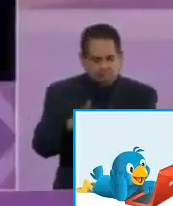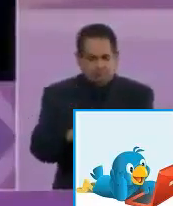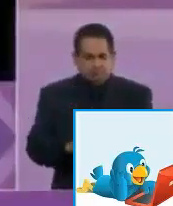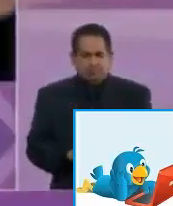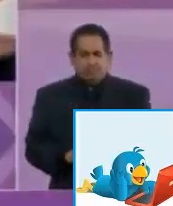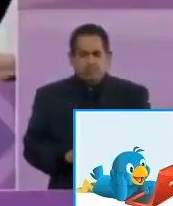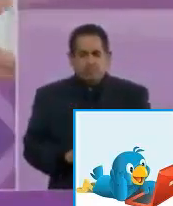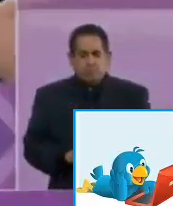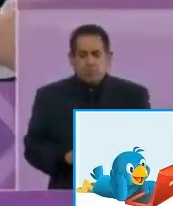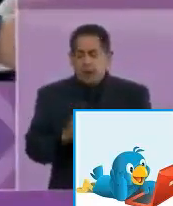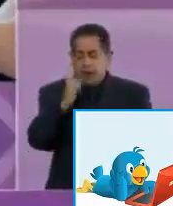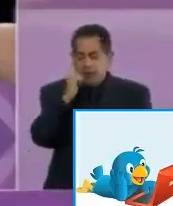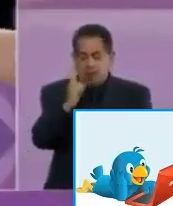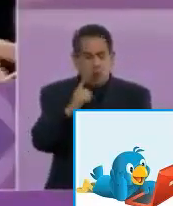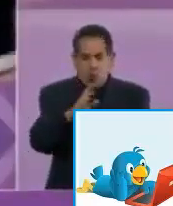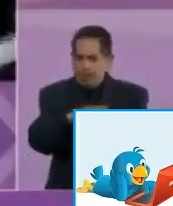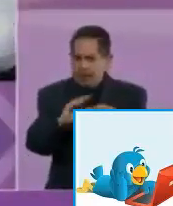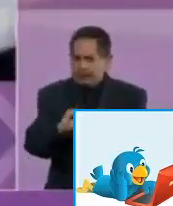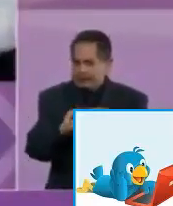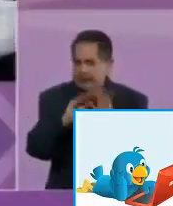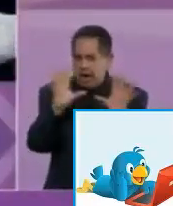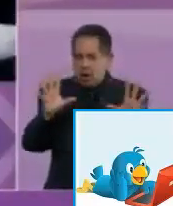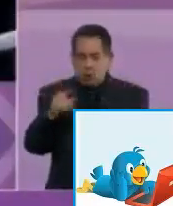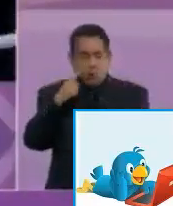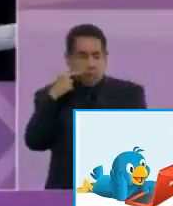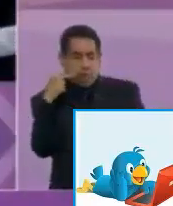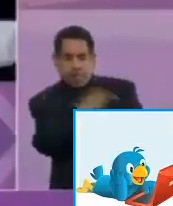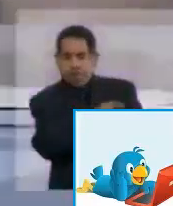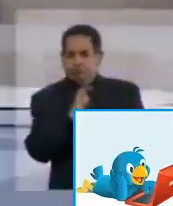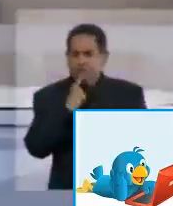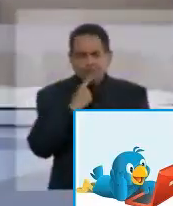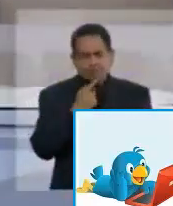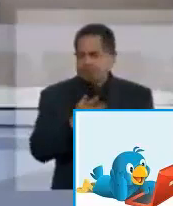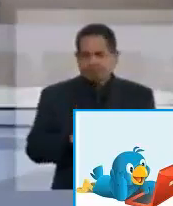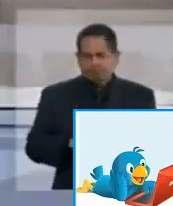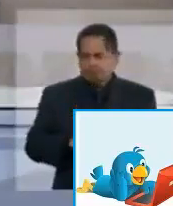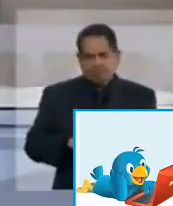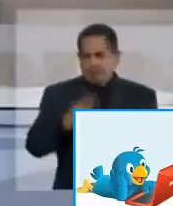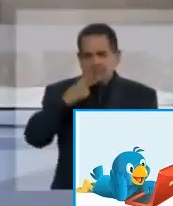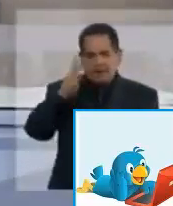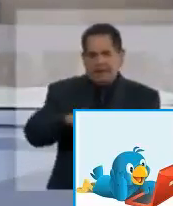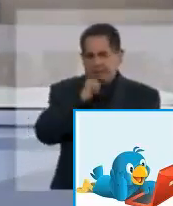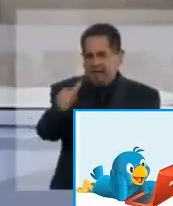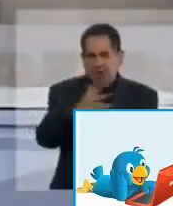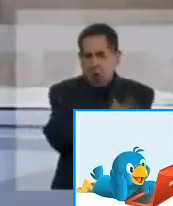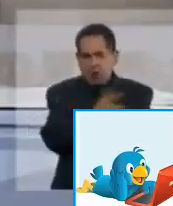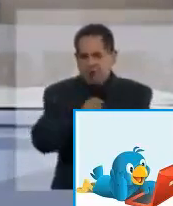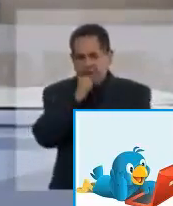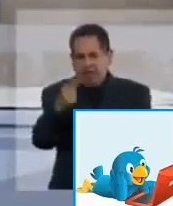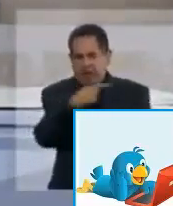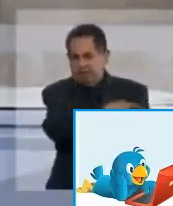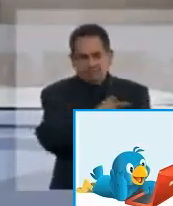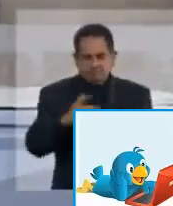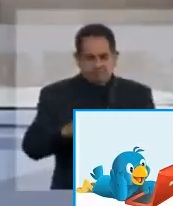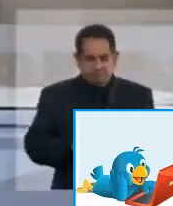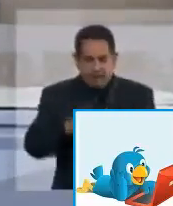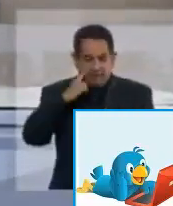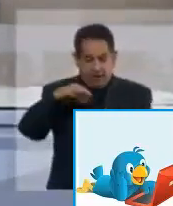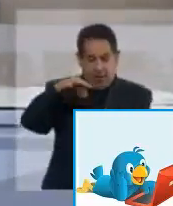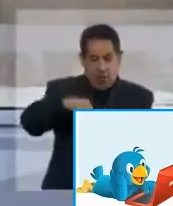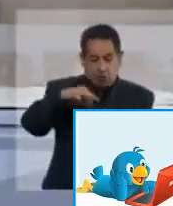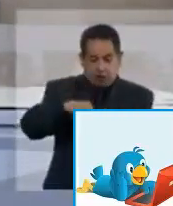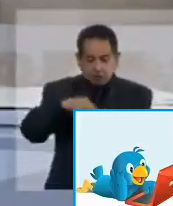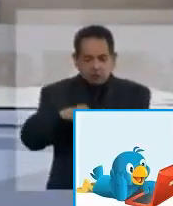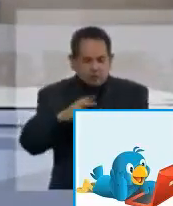Bueno, primero hacer una aclaración, porque López Obrador está faltando a la verdad. Aquí está la votación para el precio